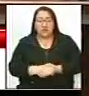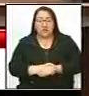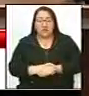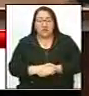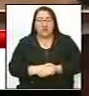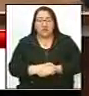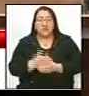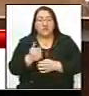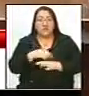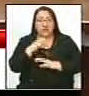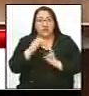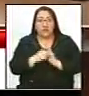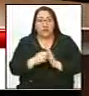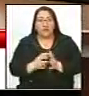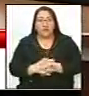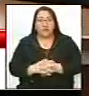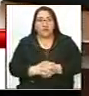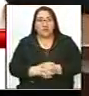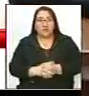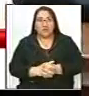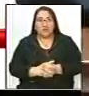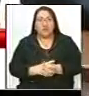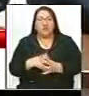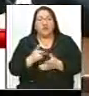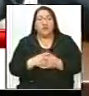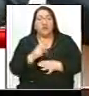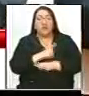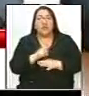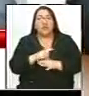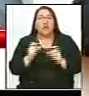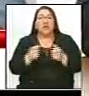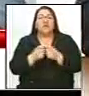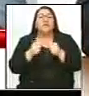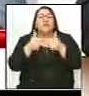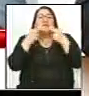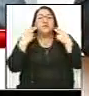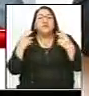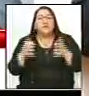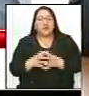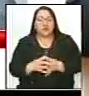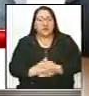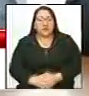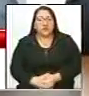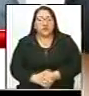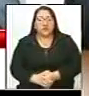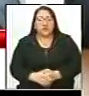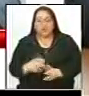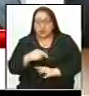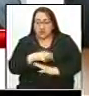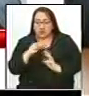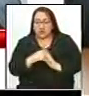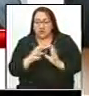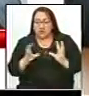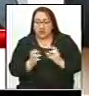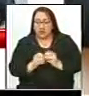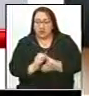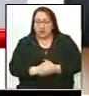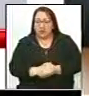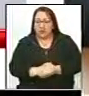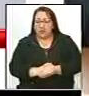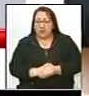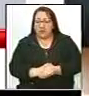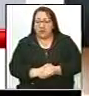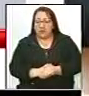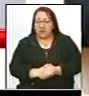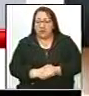al proyecto que viene desarrollándose en la región de Amazonas, es un proyecto integral de la